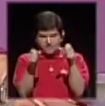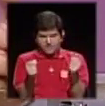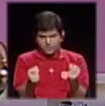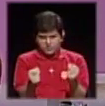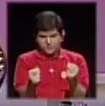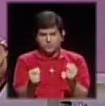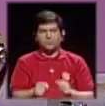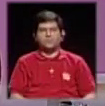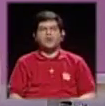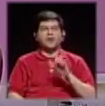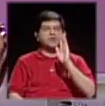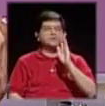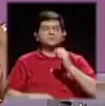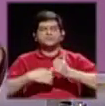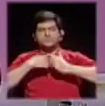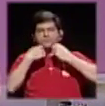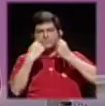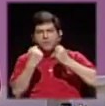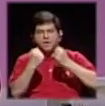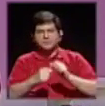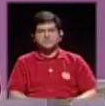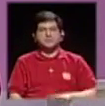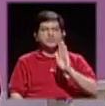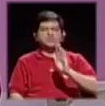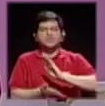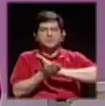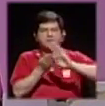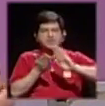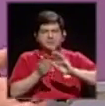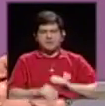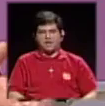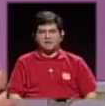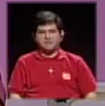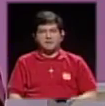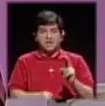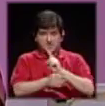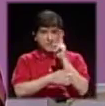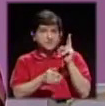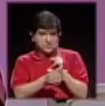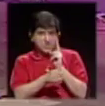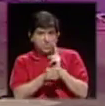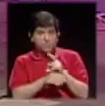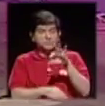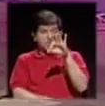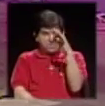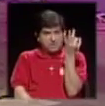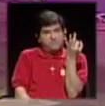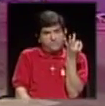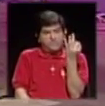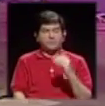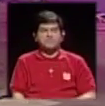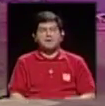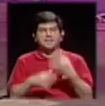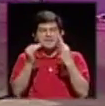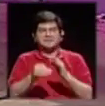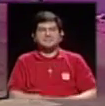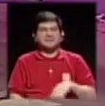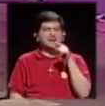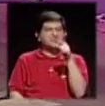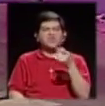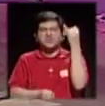precisamente la fuerza, la dignidad de las personas, y se utiliza como una forma de acabar con